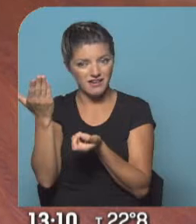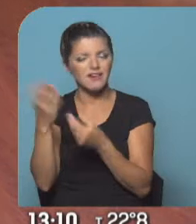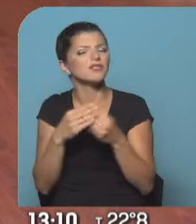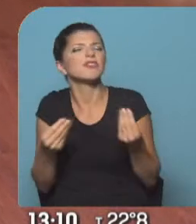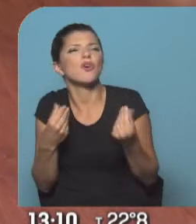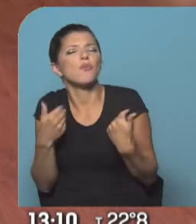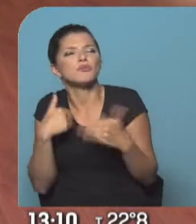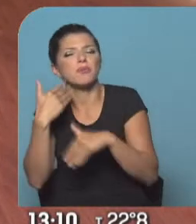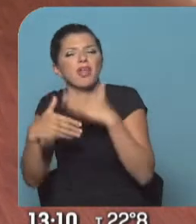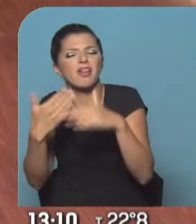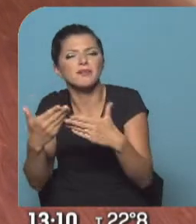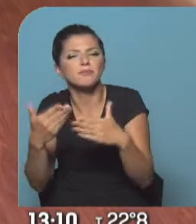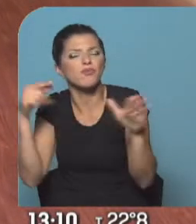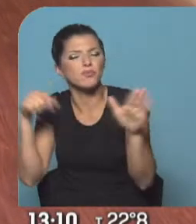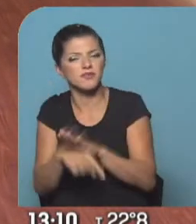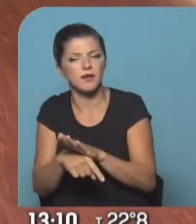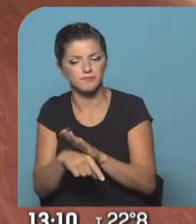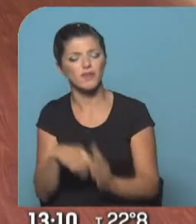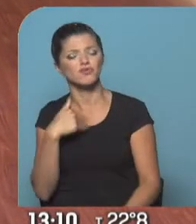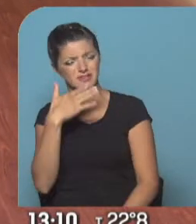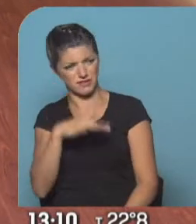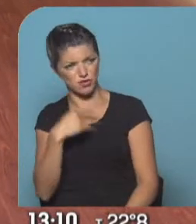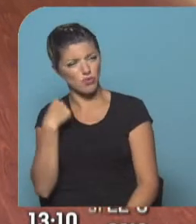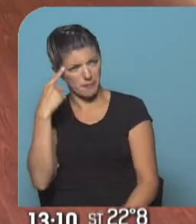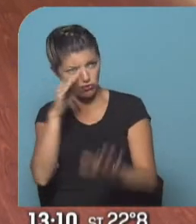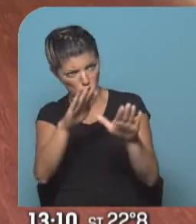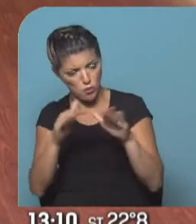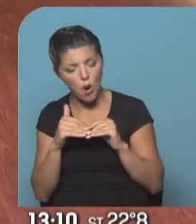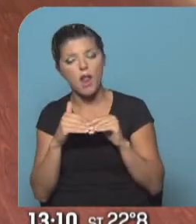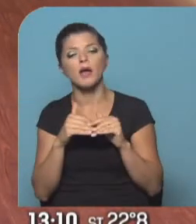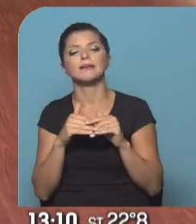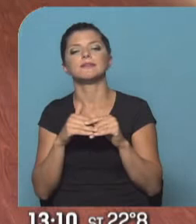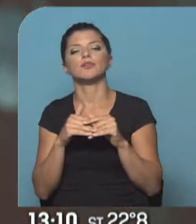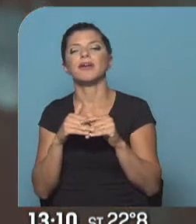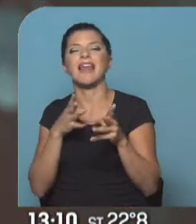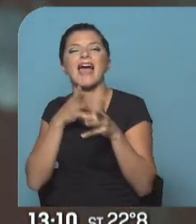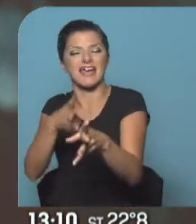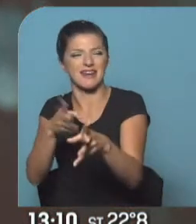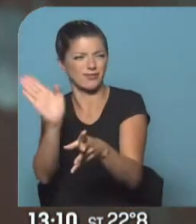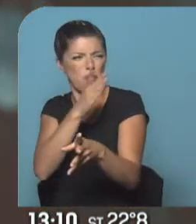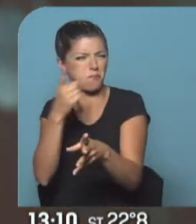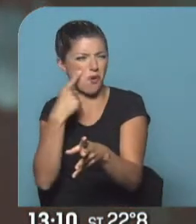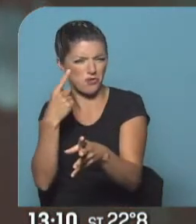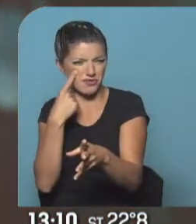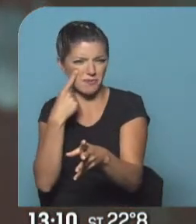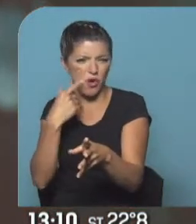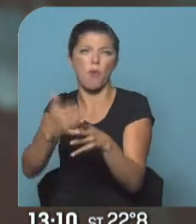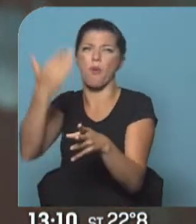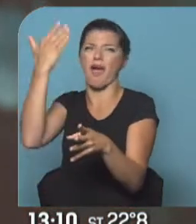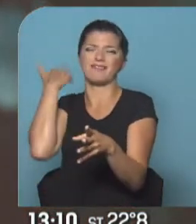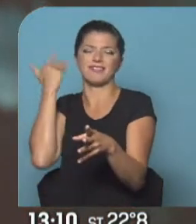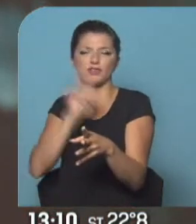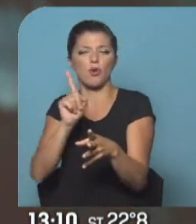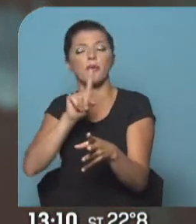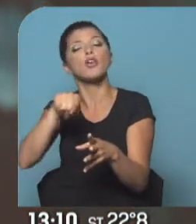Porque yo también creo, como vos, que el escenario no es la guerra convencional o de Oriente Medio que hemos visto en el pasado, sino